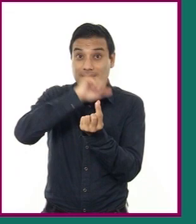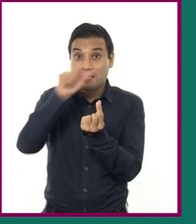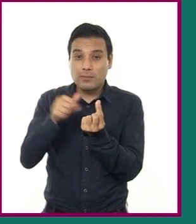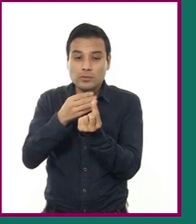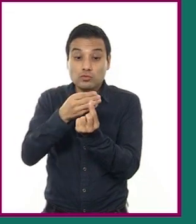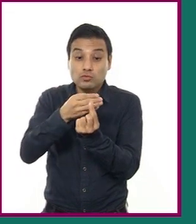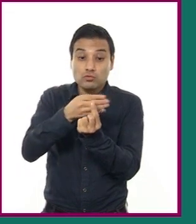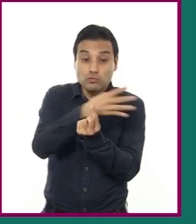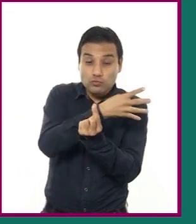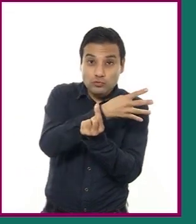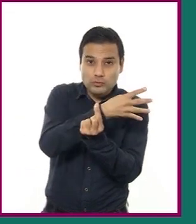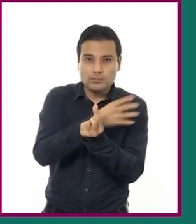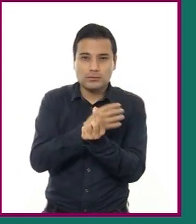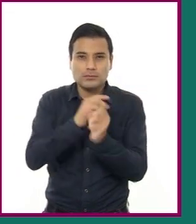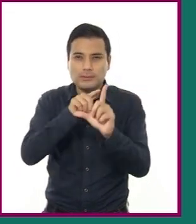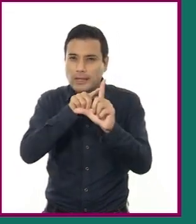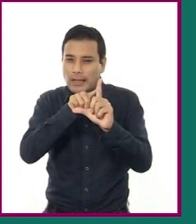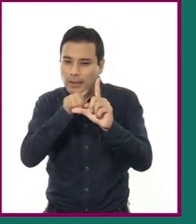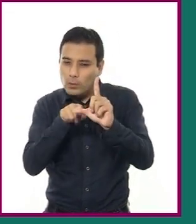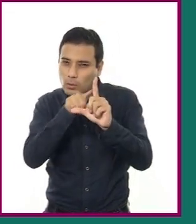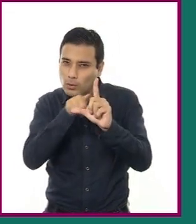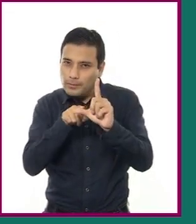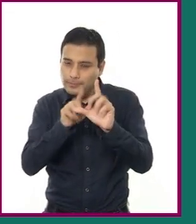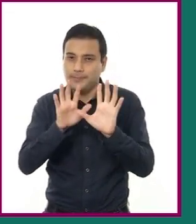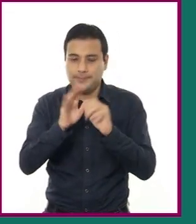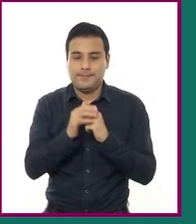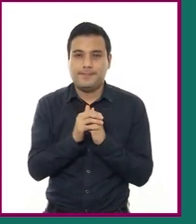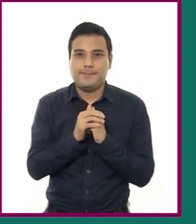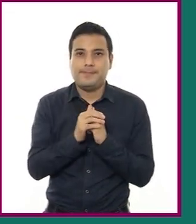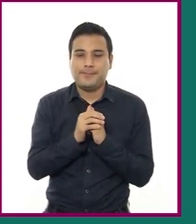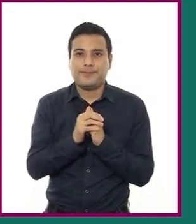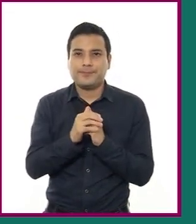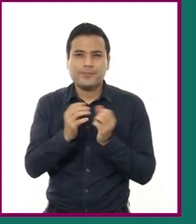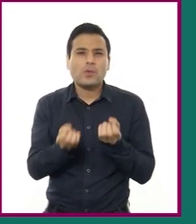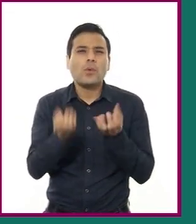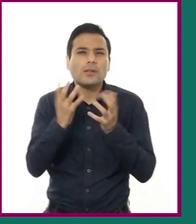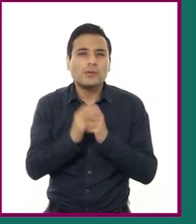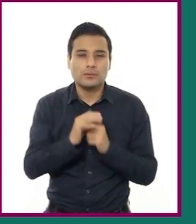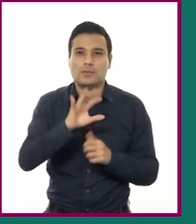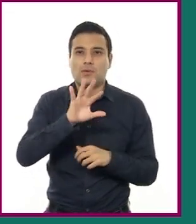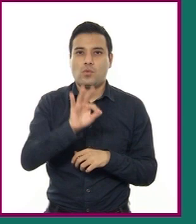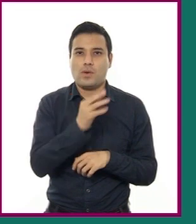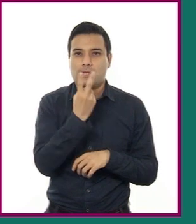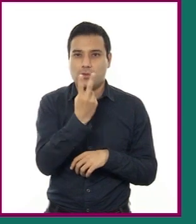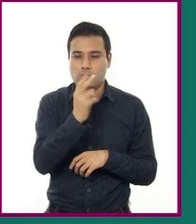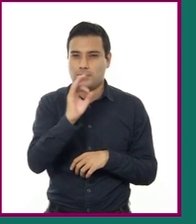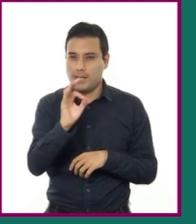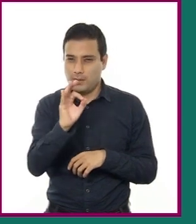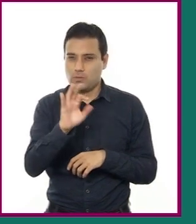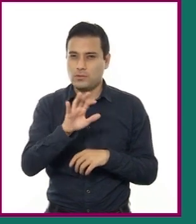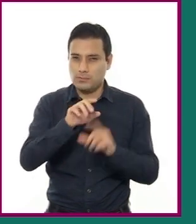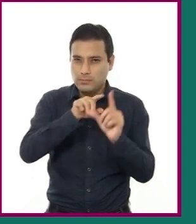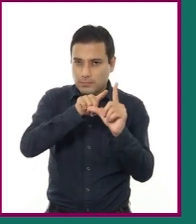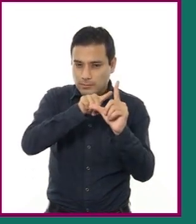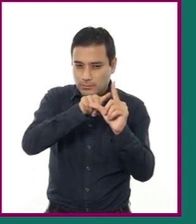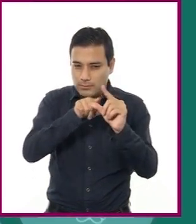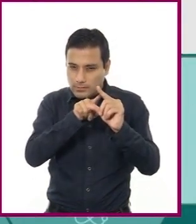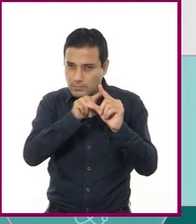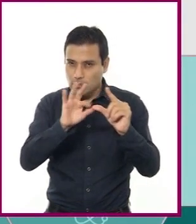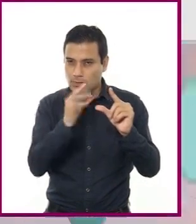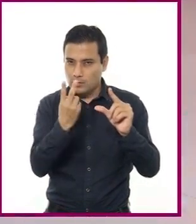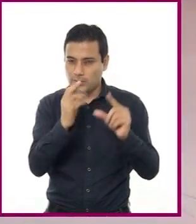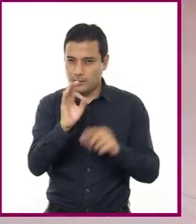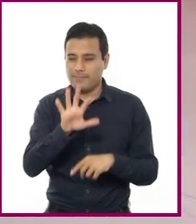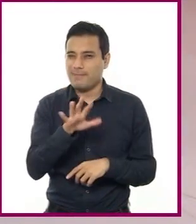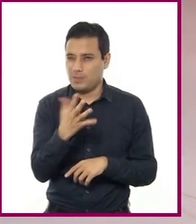a la salida, encontraríamos que el ángulo que forma es de 42 grados aproximadamente. O